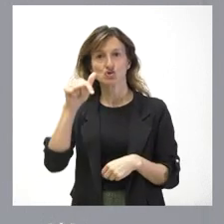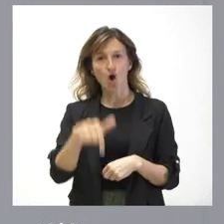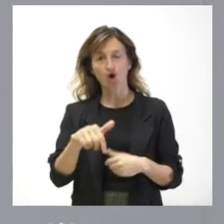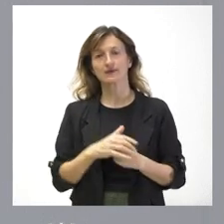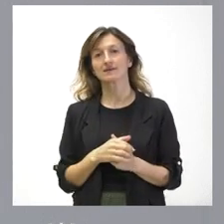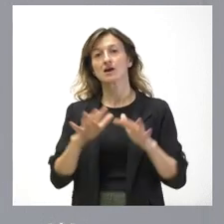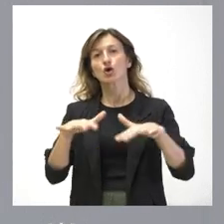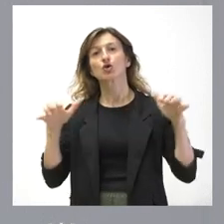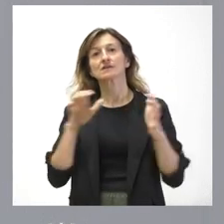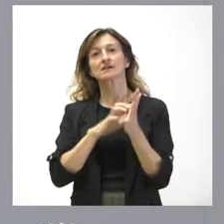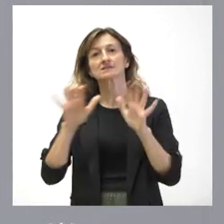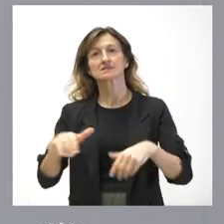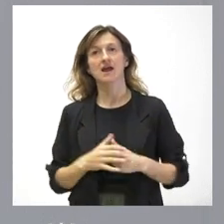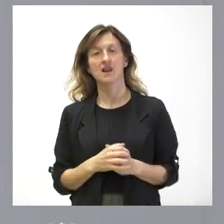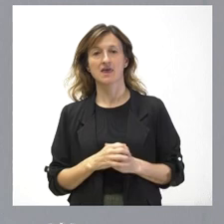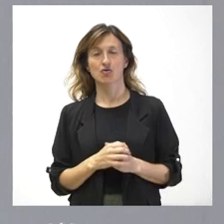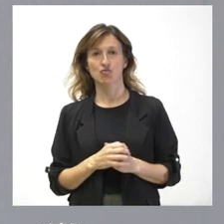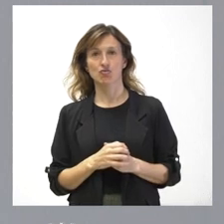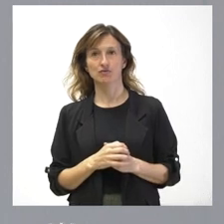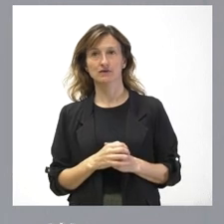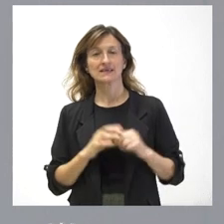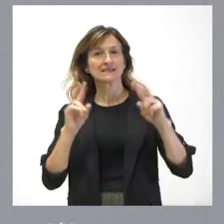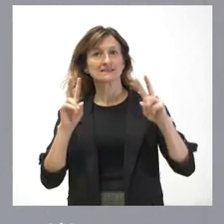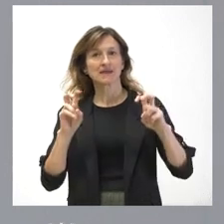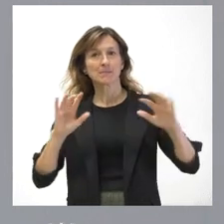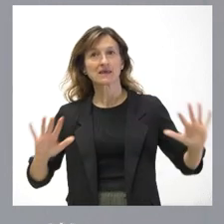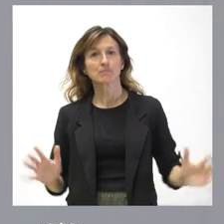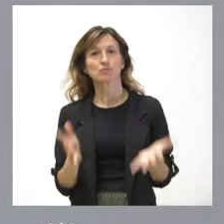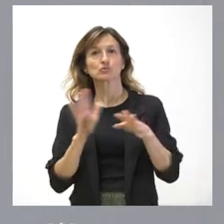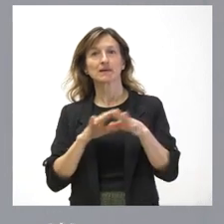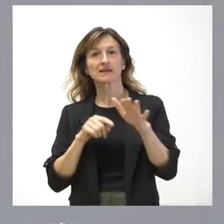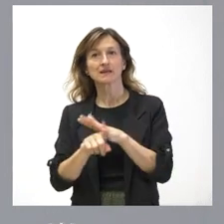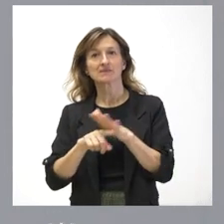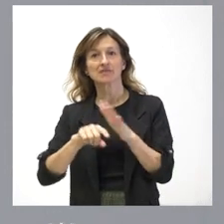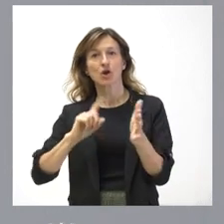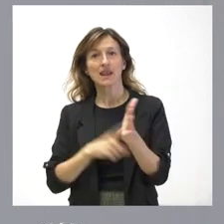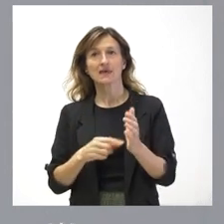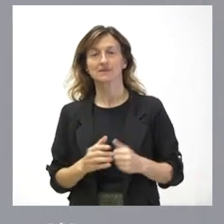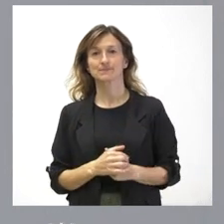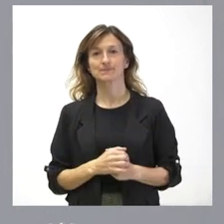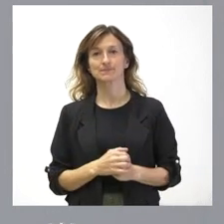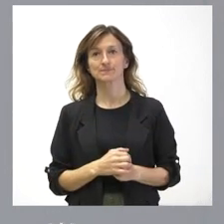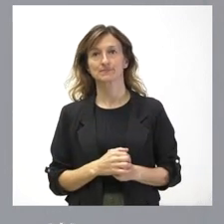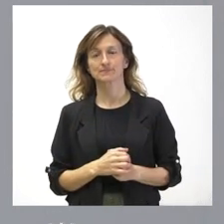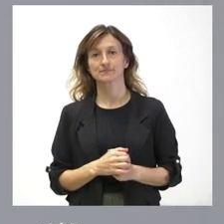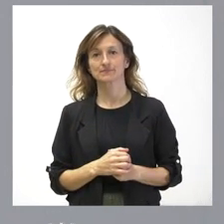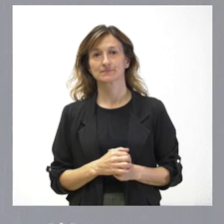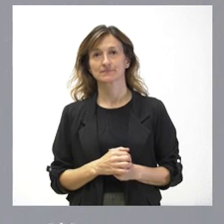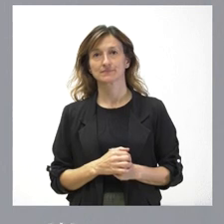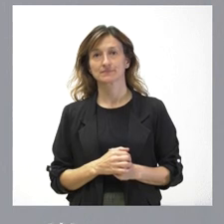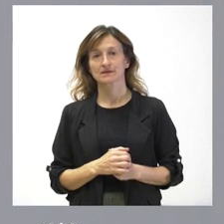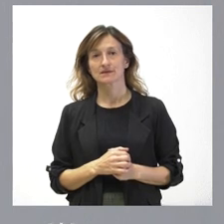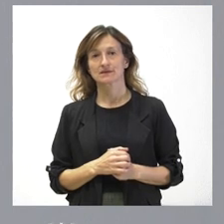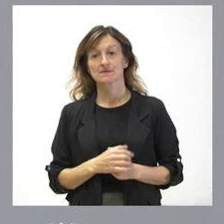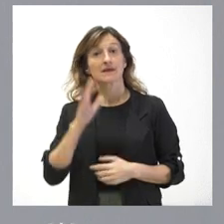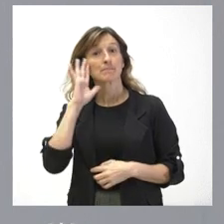en las cortes de Castilla y León en torno al impulso para la tramitación de esta ley que nosotros qué nos